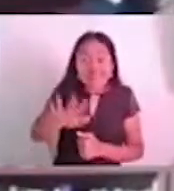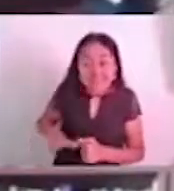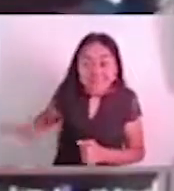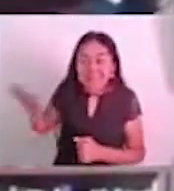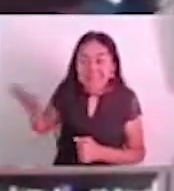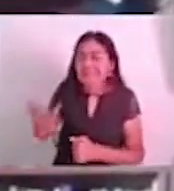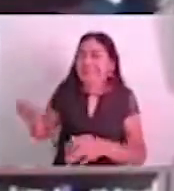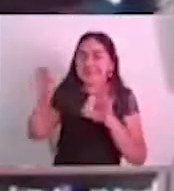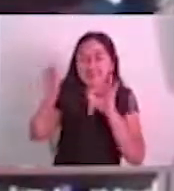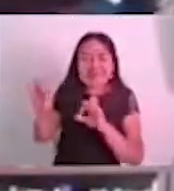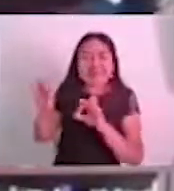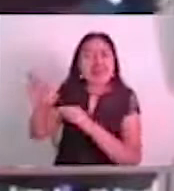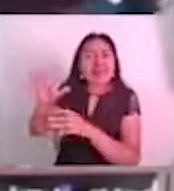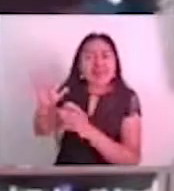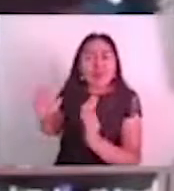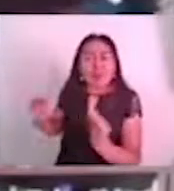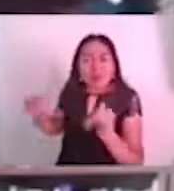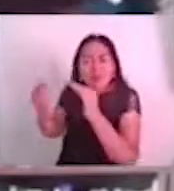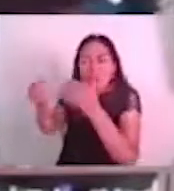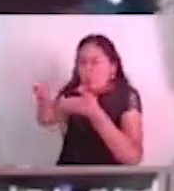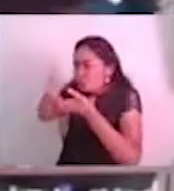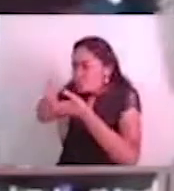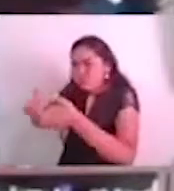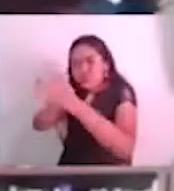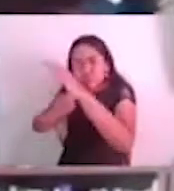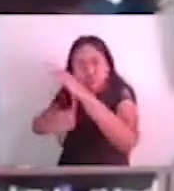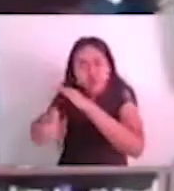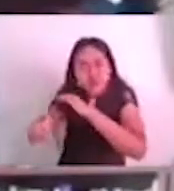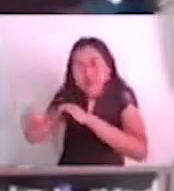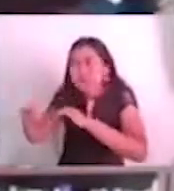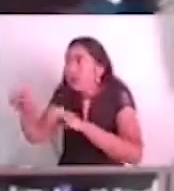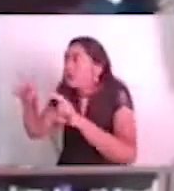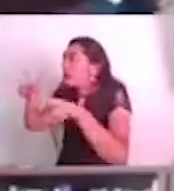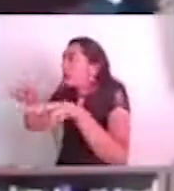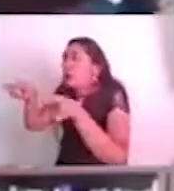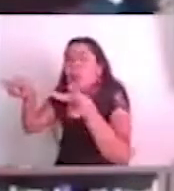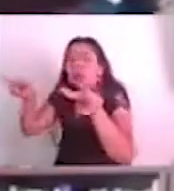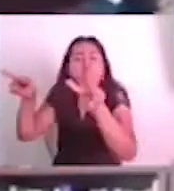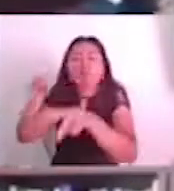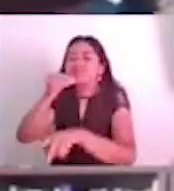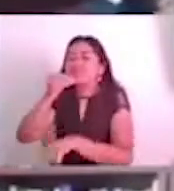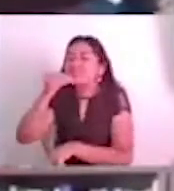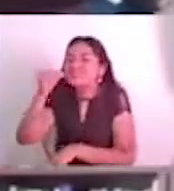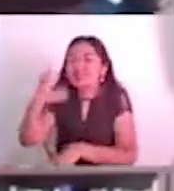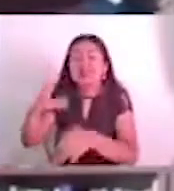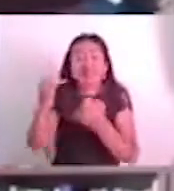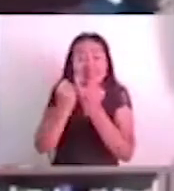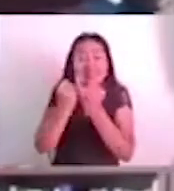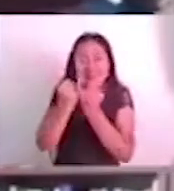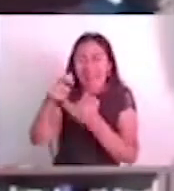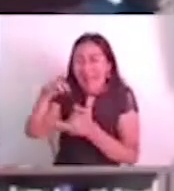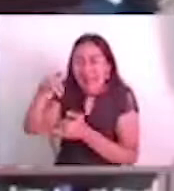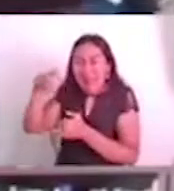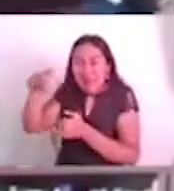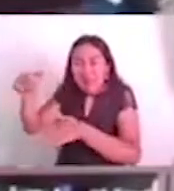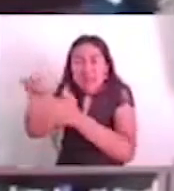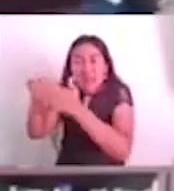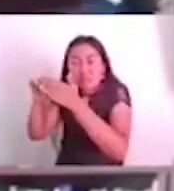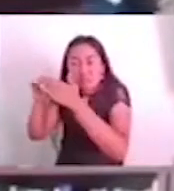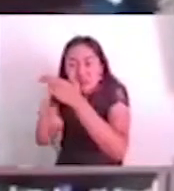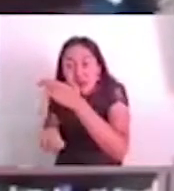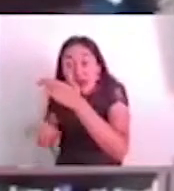ese recorrido y ver las estructuras que están adentro, y luego caminar hacia el sur y ver el patio de los